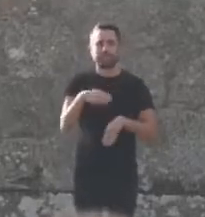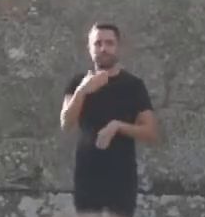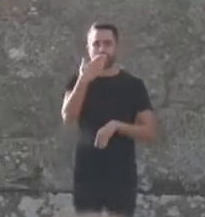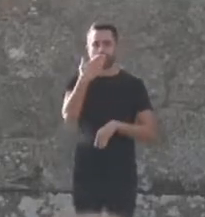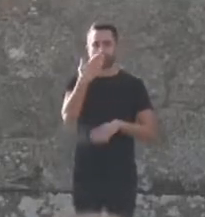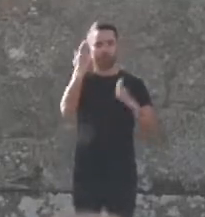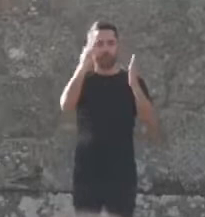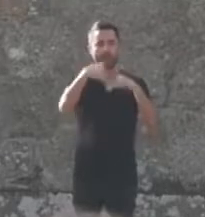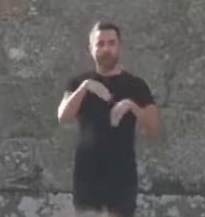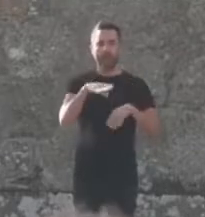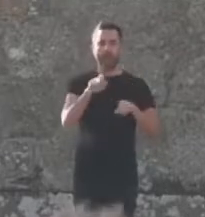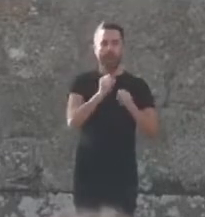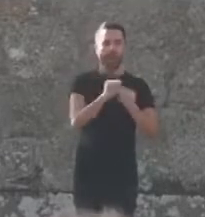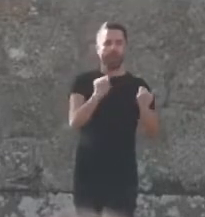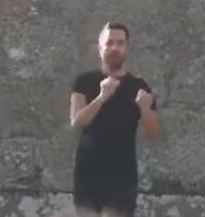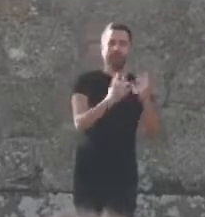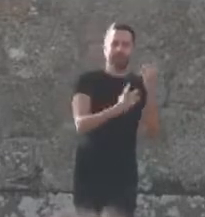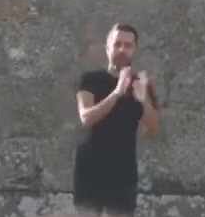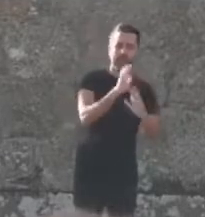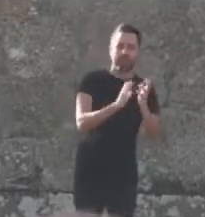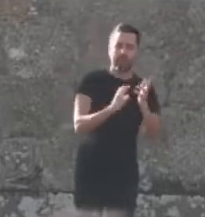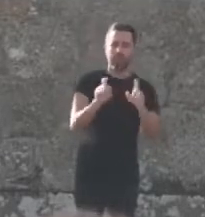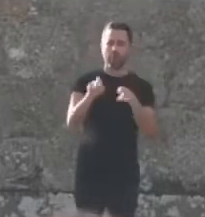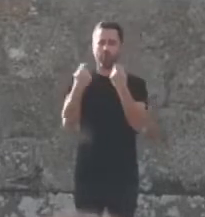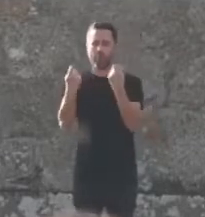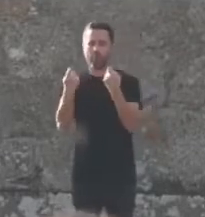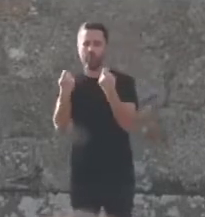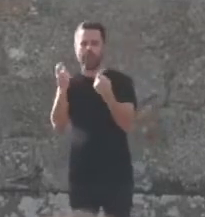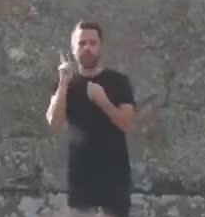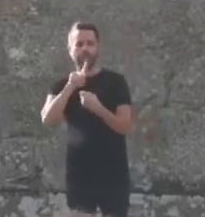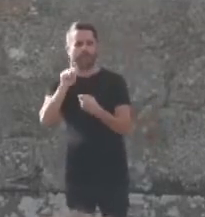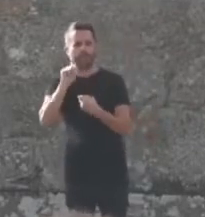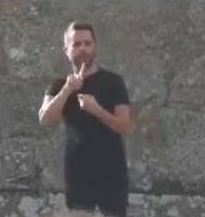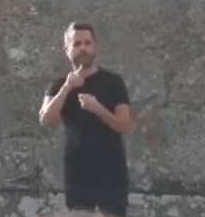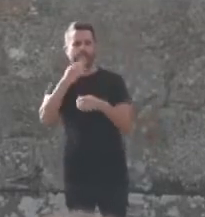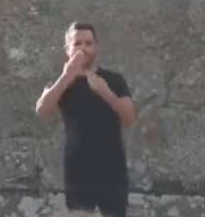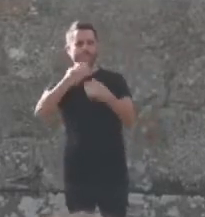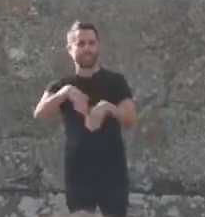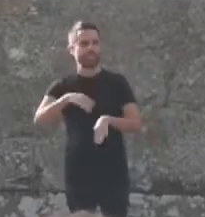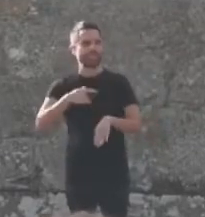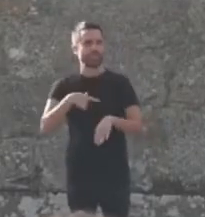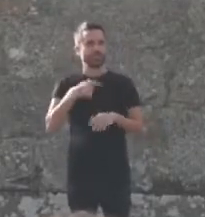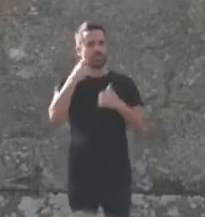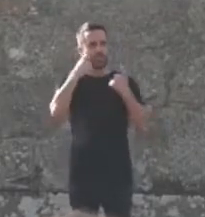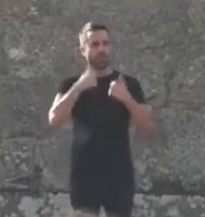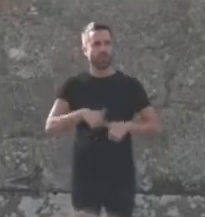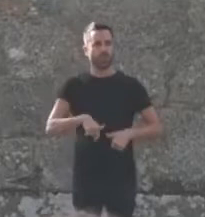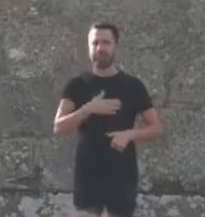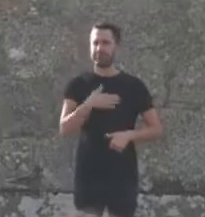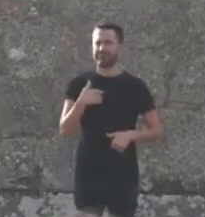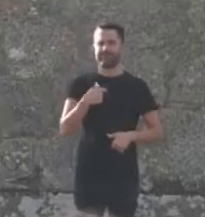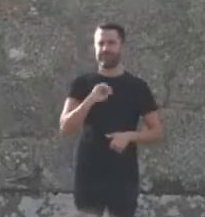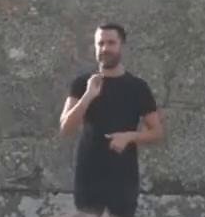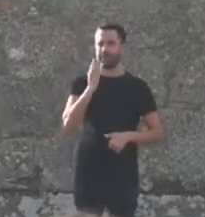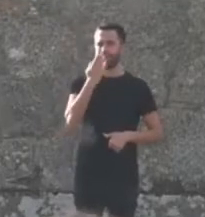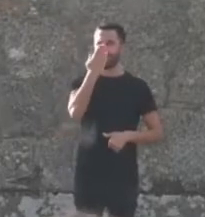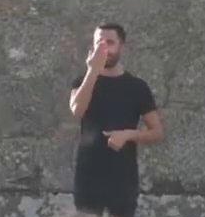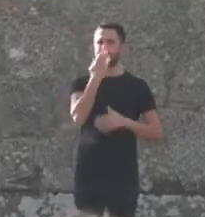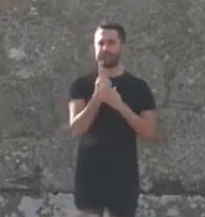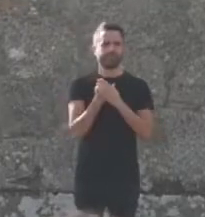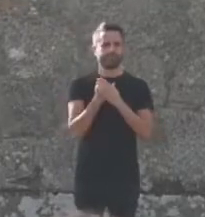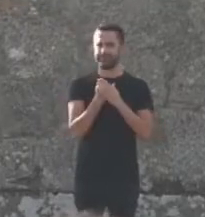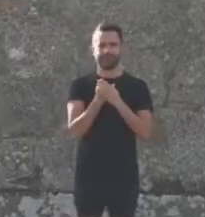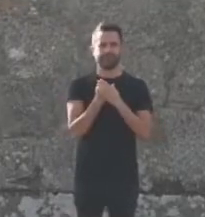que la rompan, por mucho que la mientan, la historia humana se niega a callarse la boca. El tiempo que